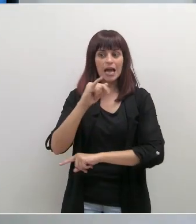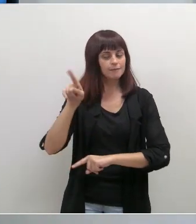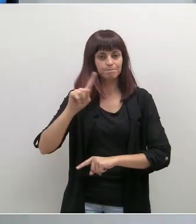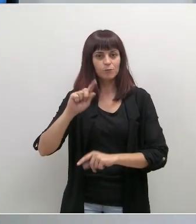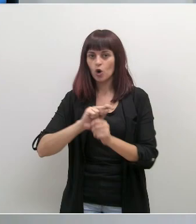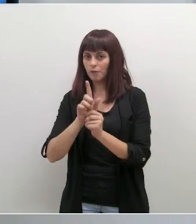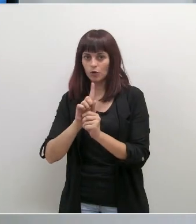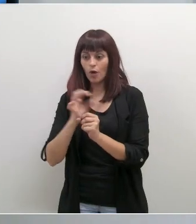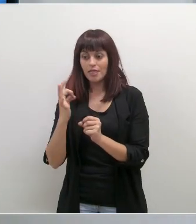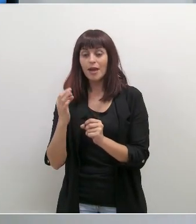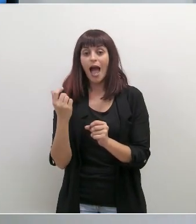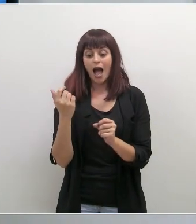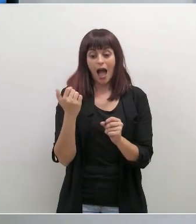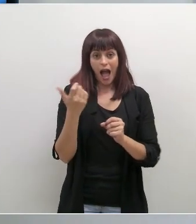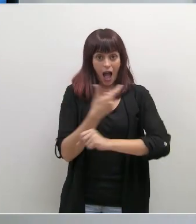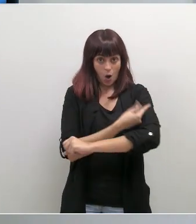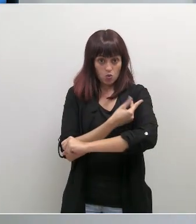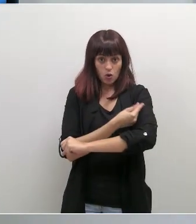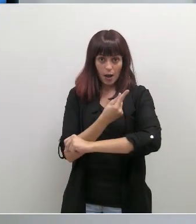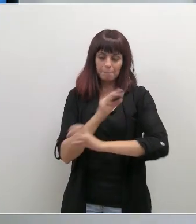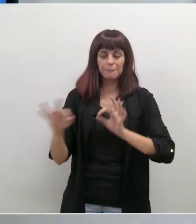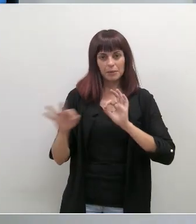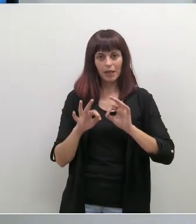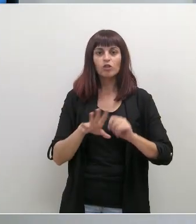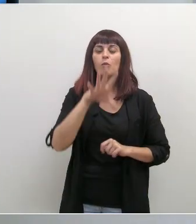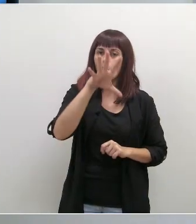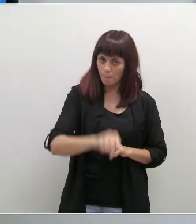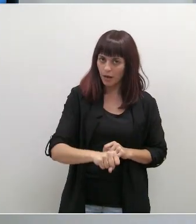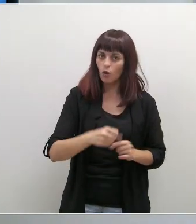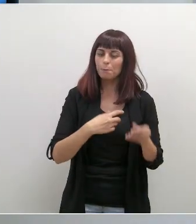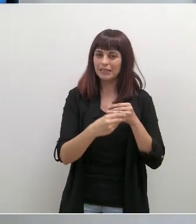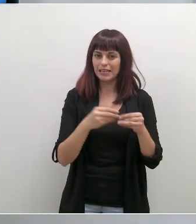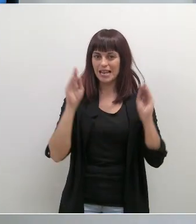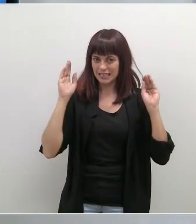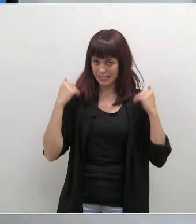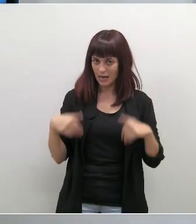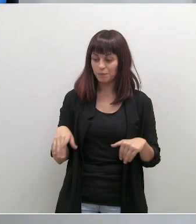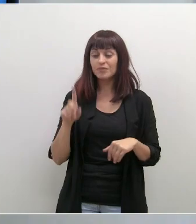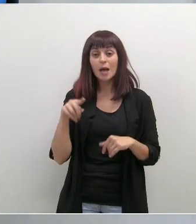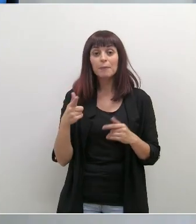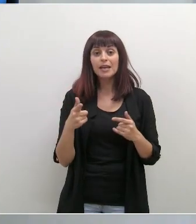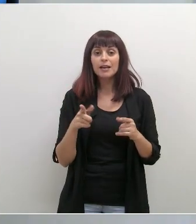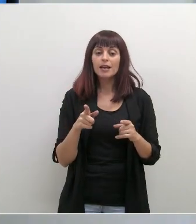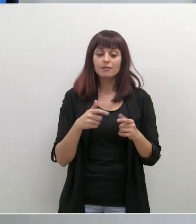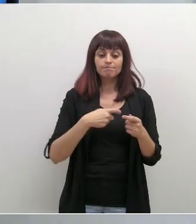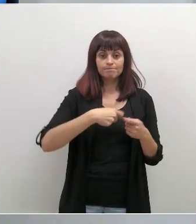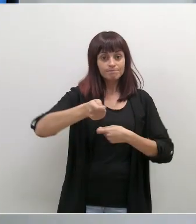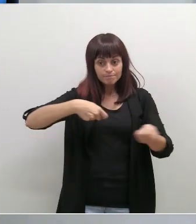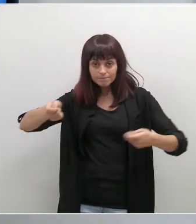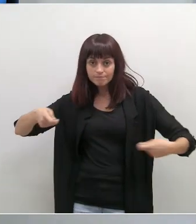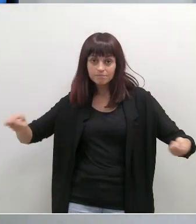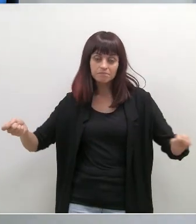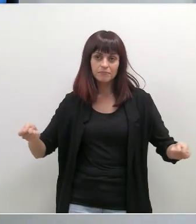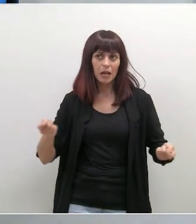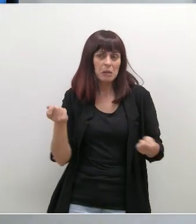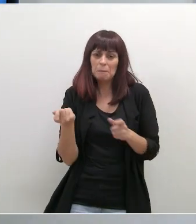tener la jeringuilla y la aguja preparada, con lo cual sí hemos hecho acopio de ese material necesario, y también tenemos la red de distribución que probablemente sea muy